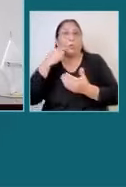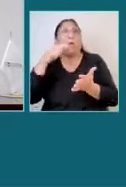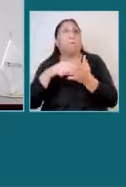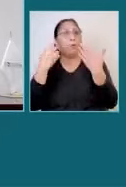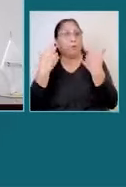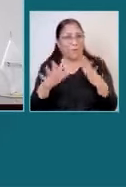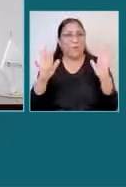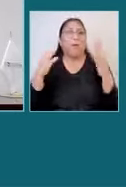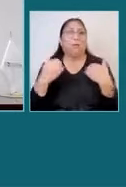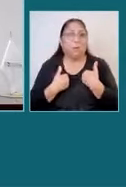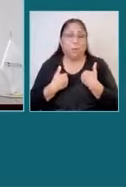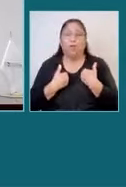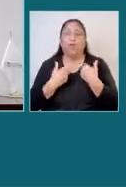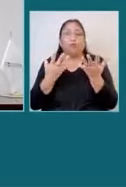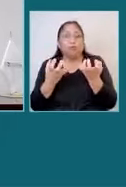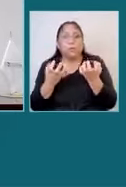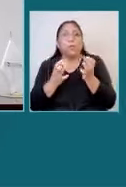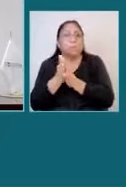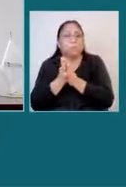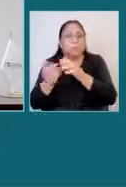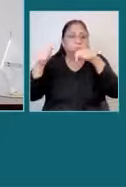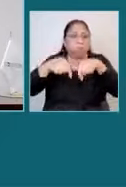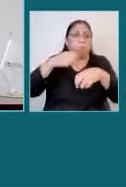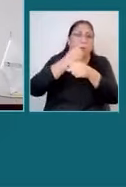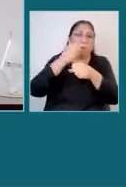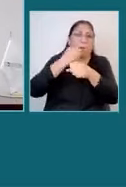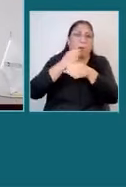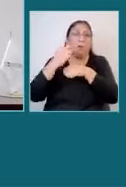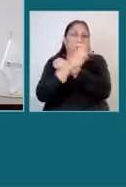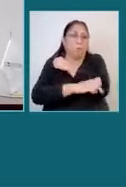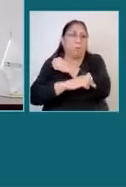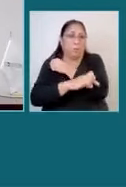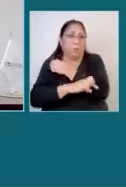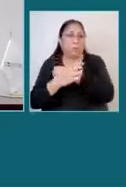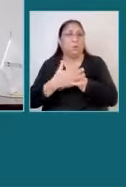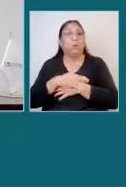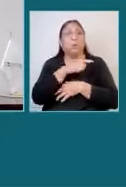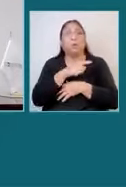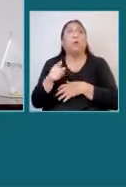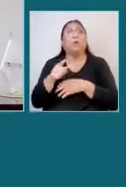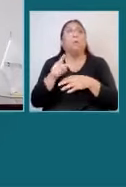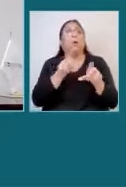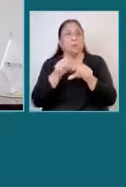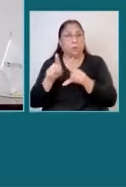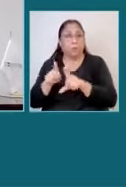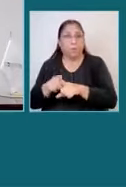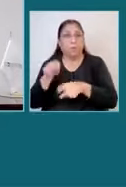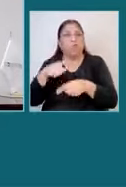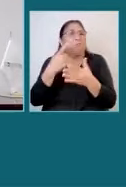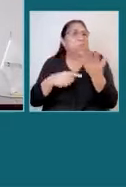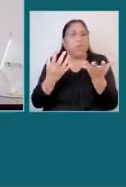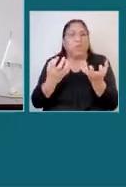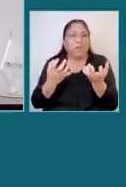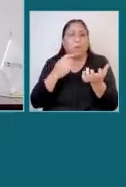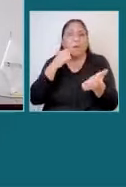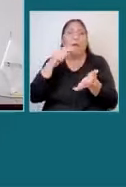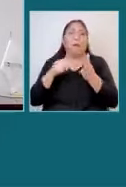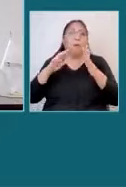tienen o desean tener operaciones en nuestro país. Además, también lo que esperan es